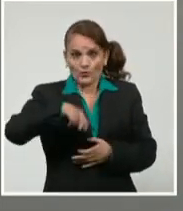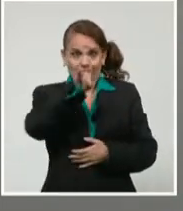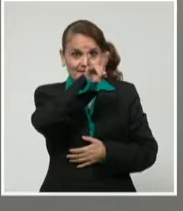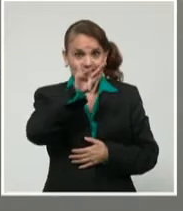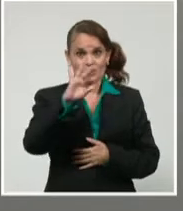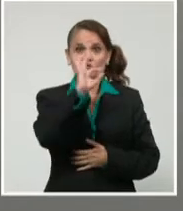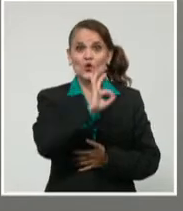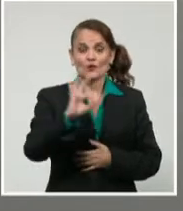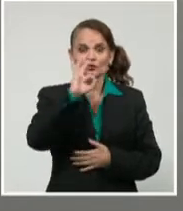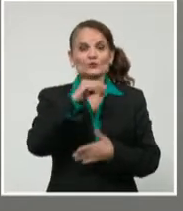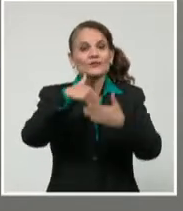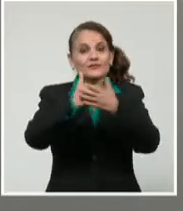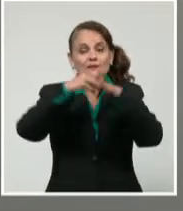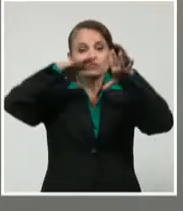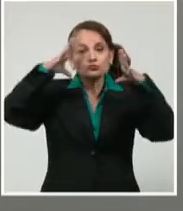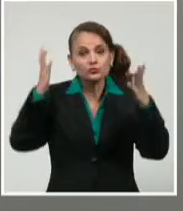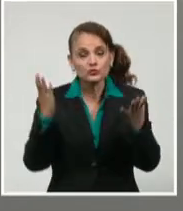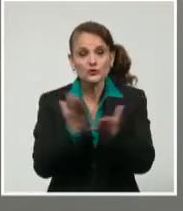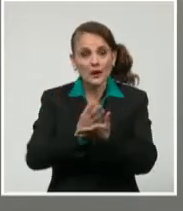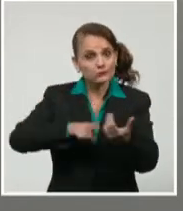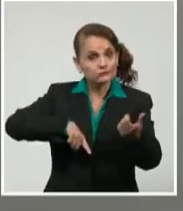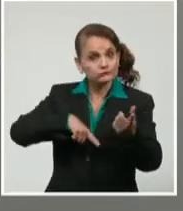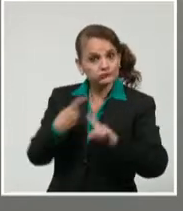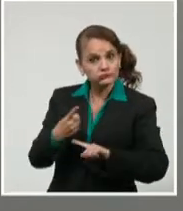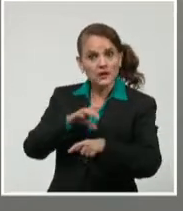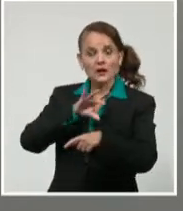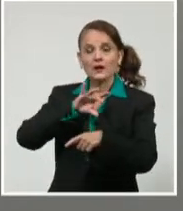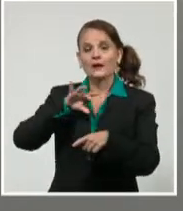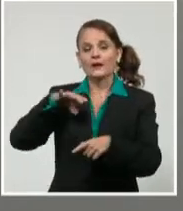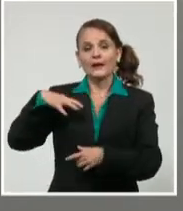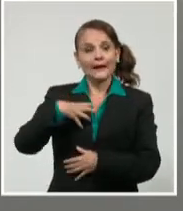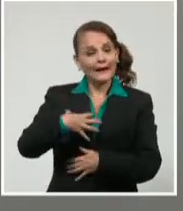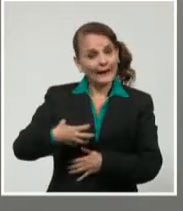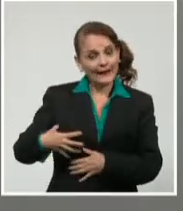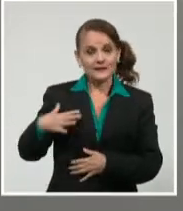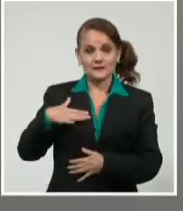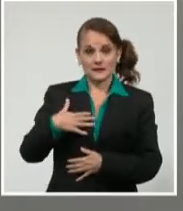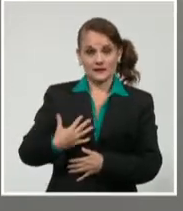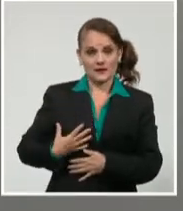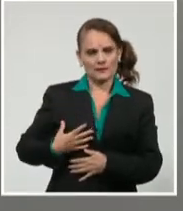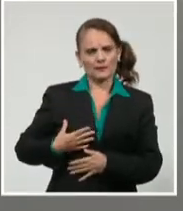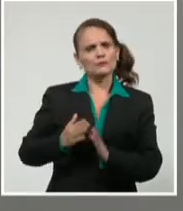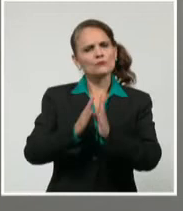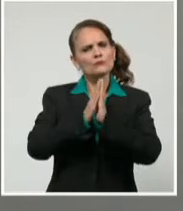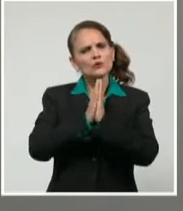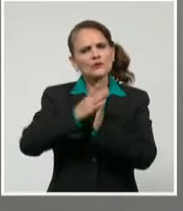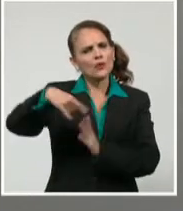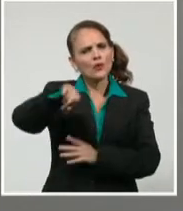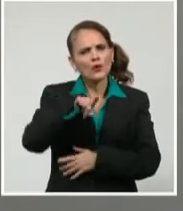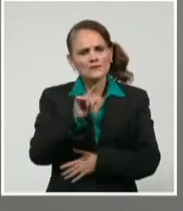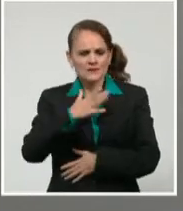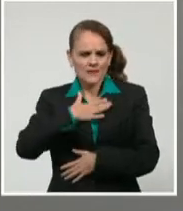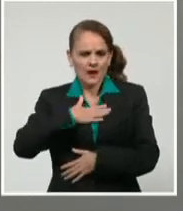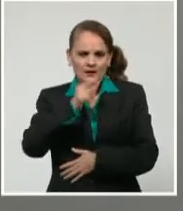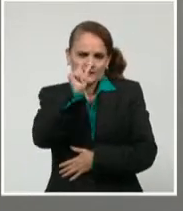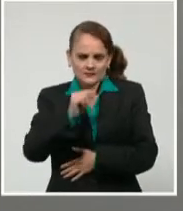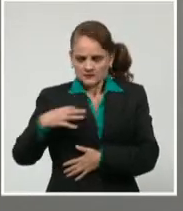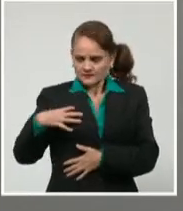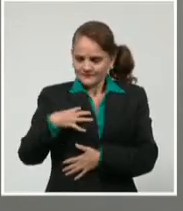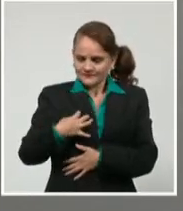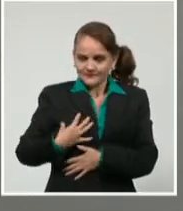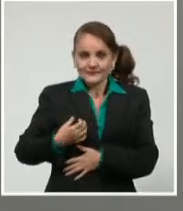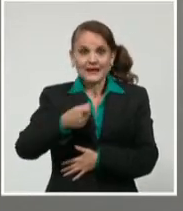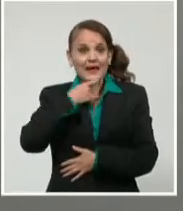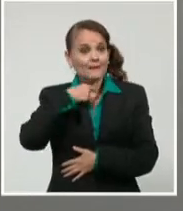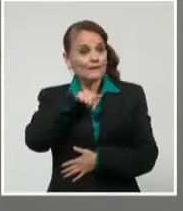del Cáncer de Mama, por favor que se realice la autoexploración y sobre todo también a esas que tienen la abuelita en la casa que hay en